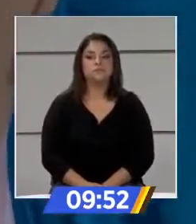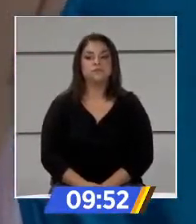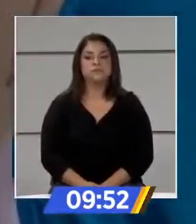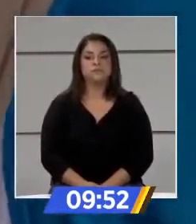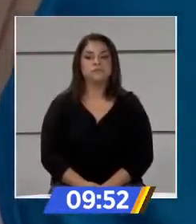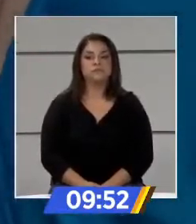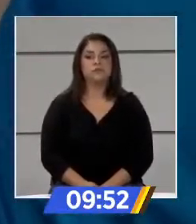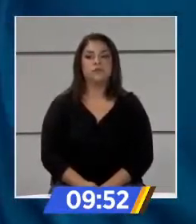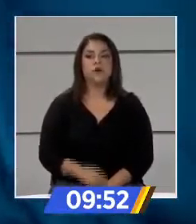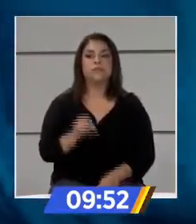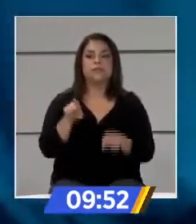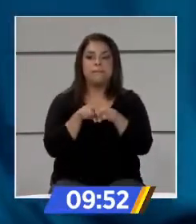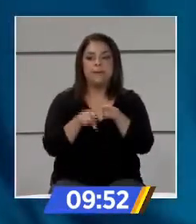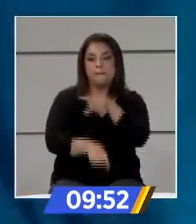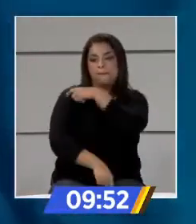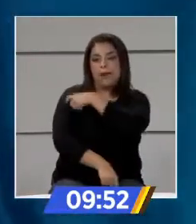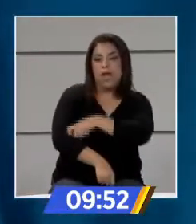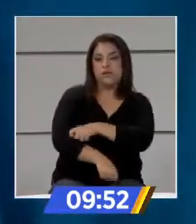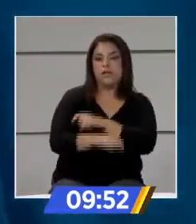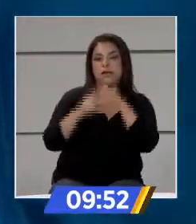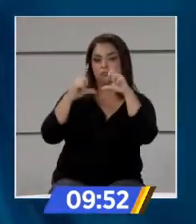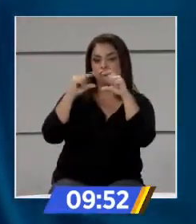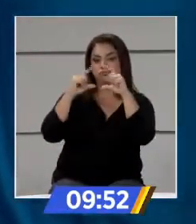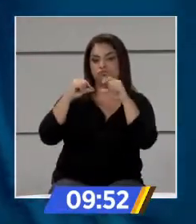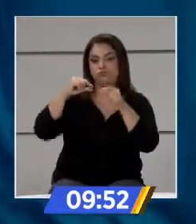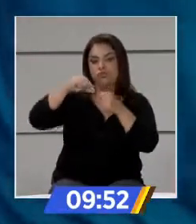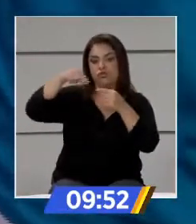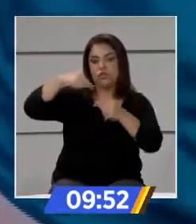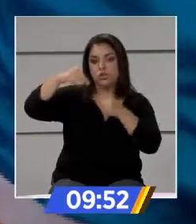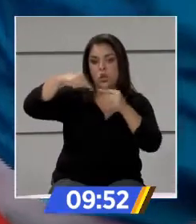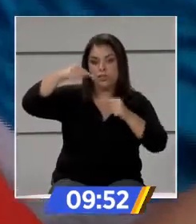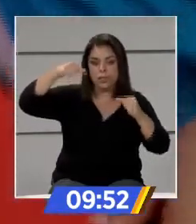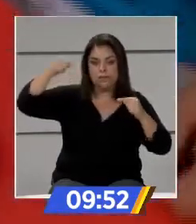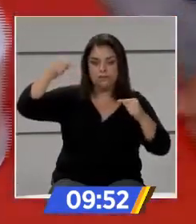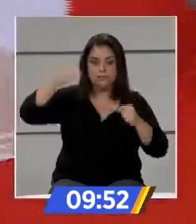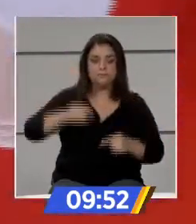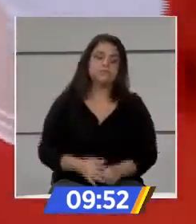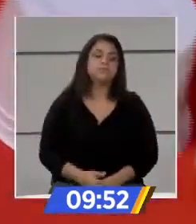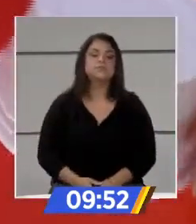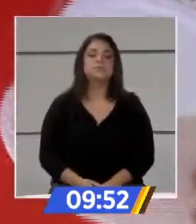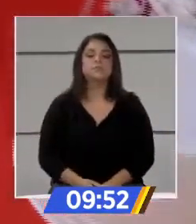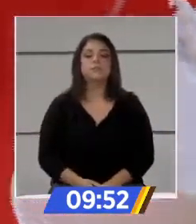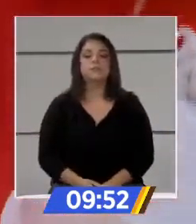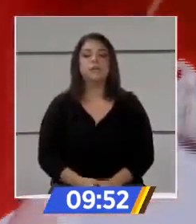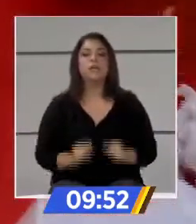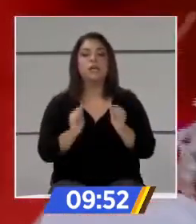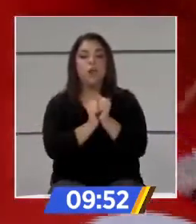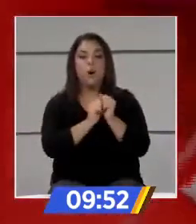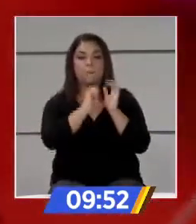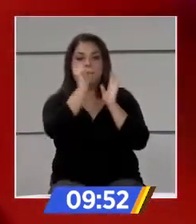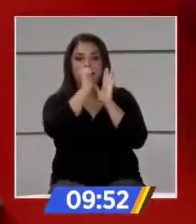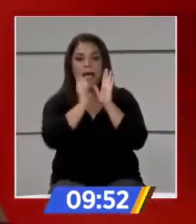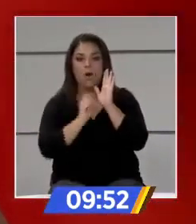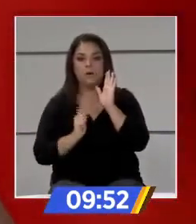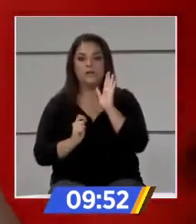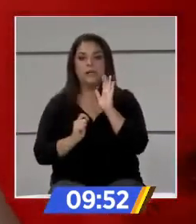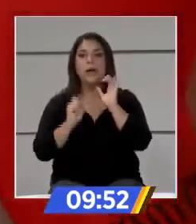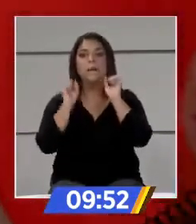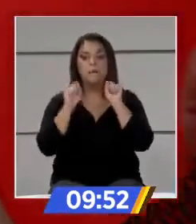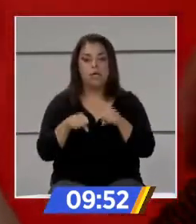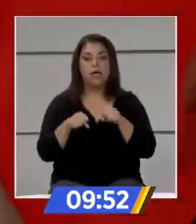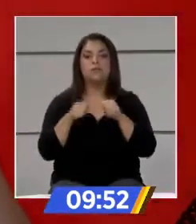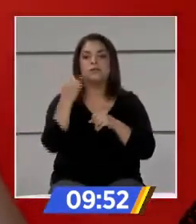Ahí. Exacto, de resorte. Ajá. Ok. Y con los marcadores podemos hacerles la carilla. Nuestra